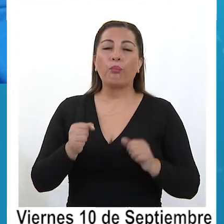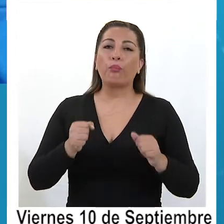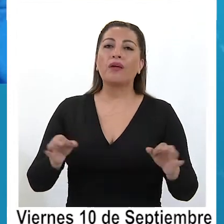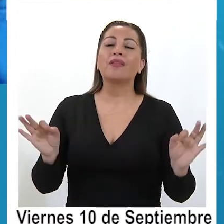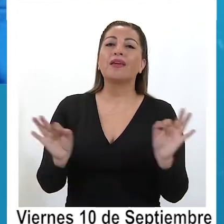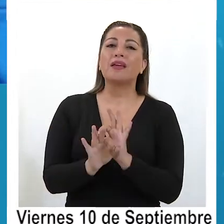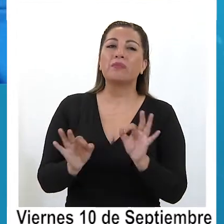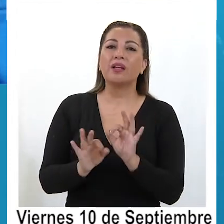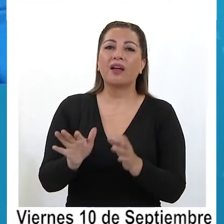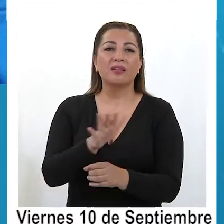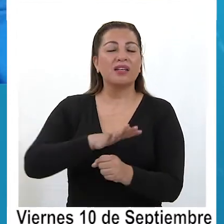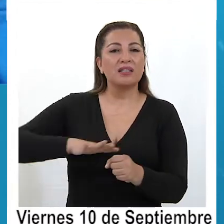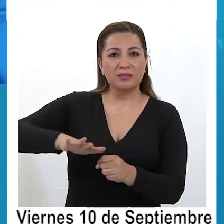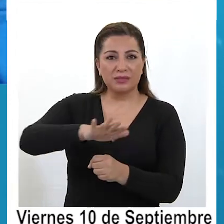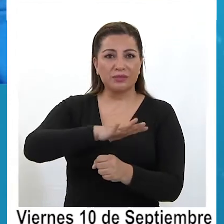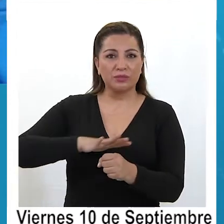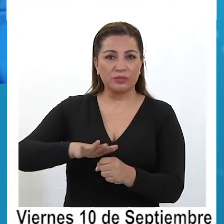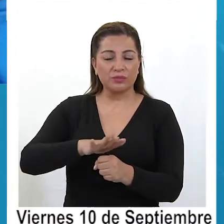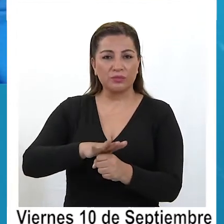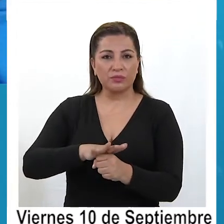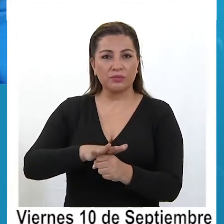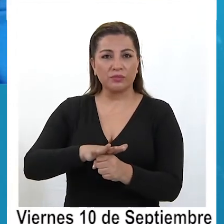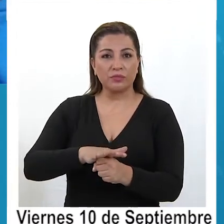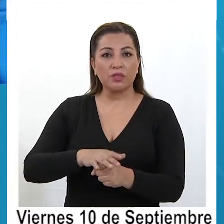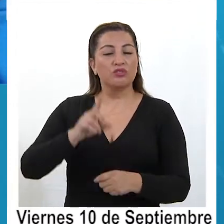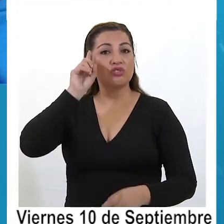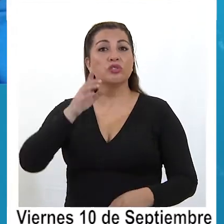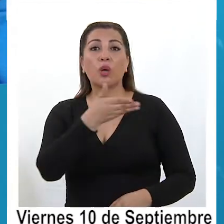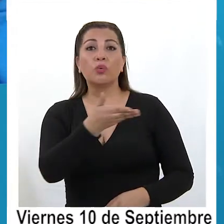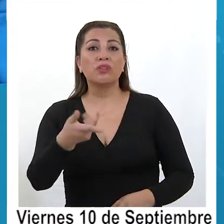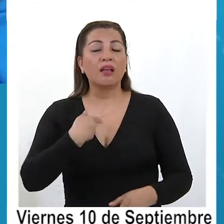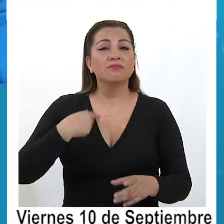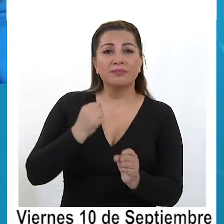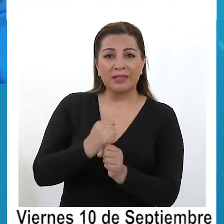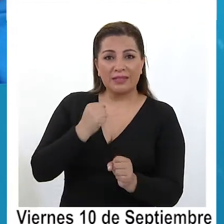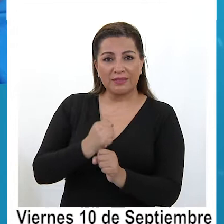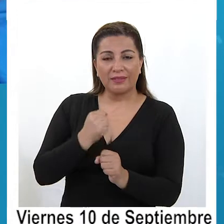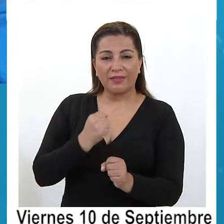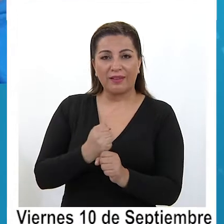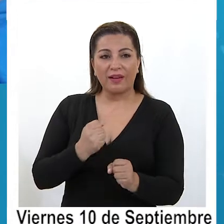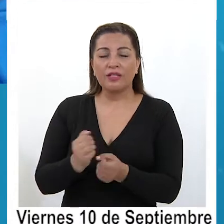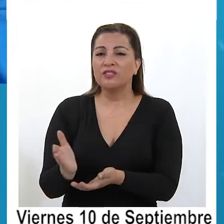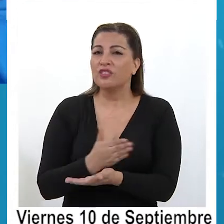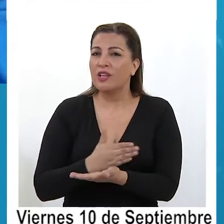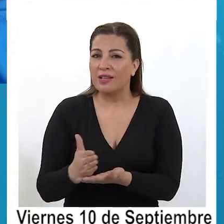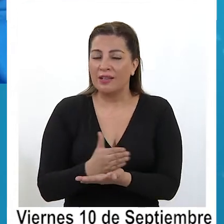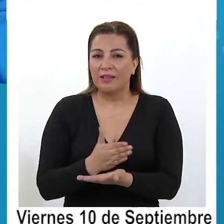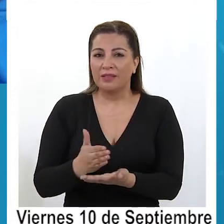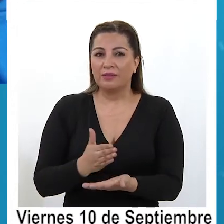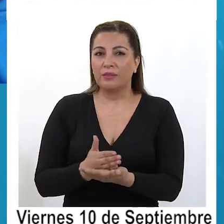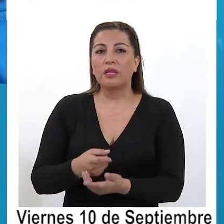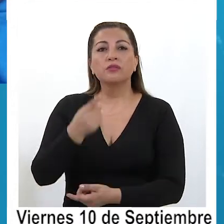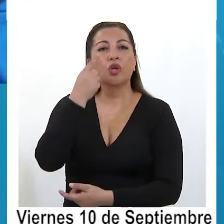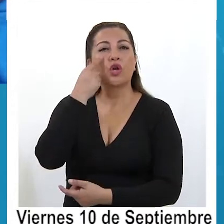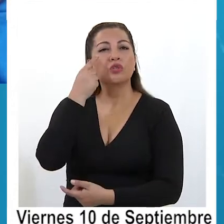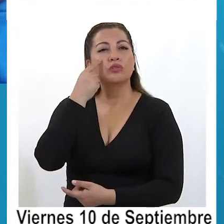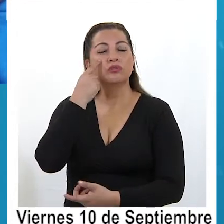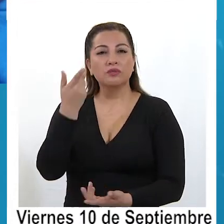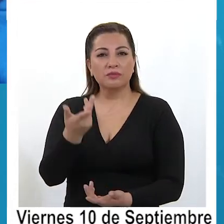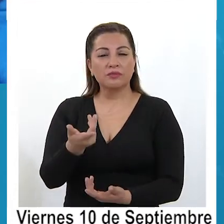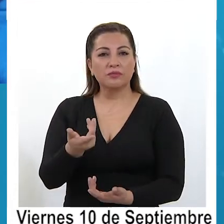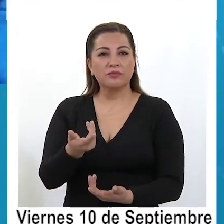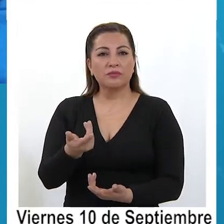explicar por qué es tan complejo a veces, y entiendo que ustedes están justamente trabajando con esta estrategia de identificar más que nada